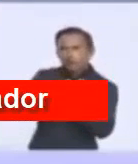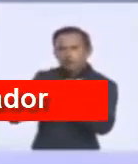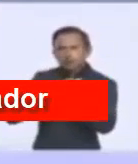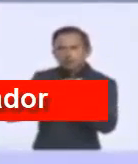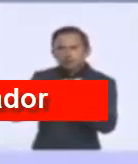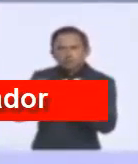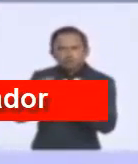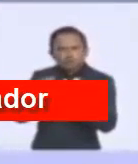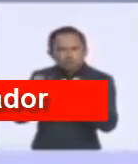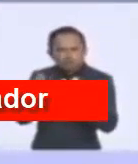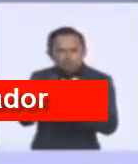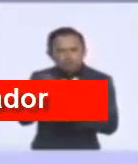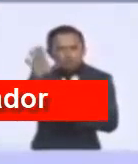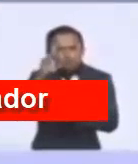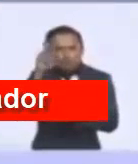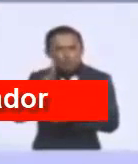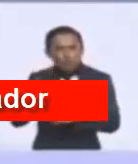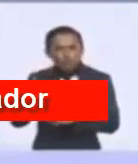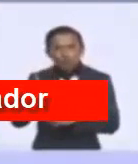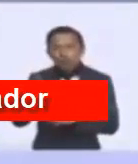ruta de paz y no de guerra.